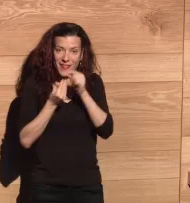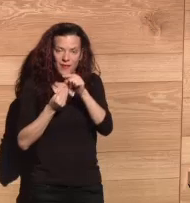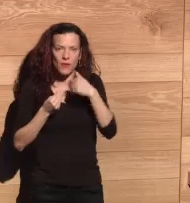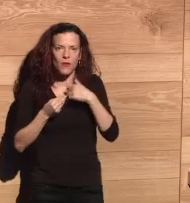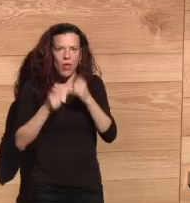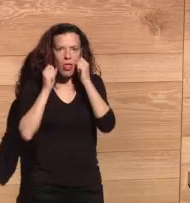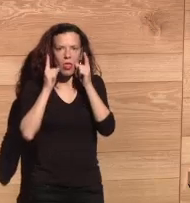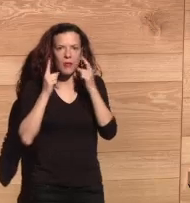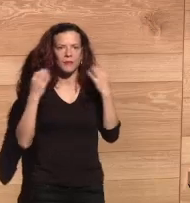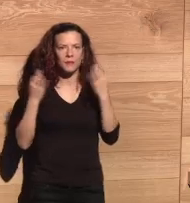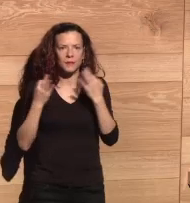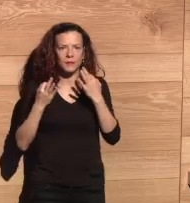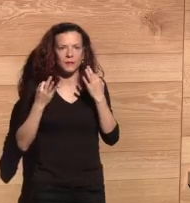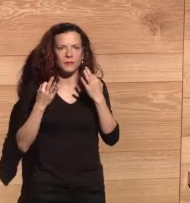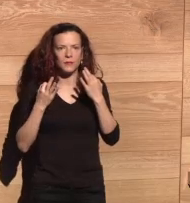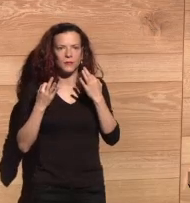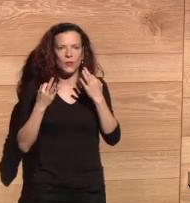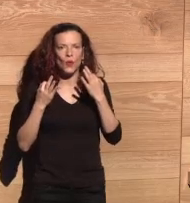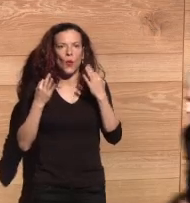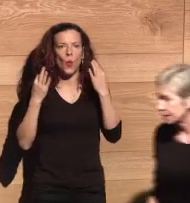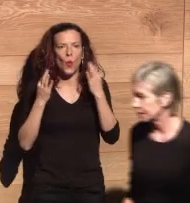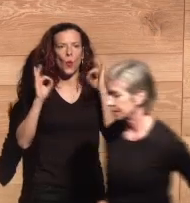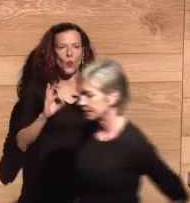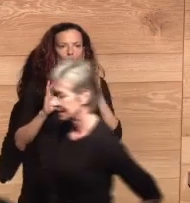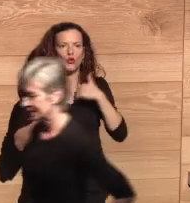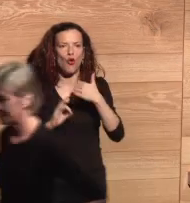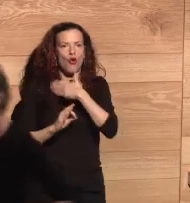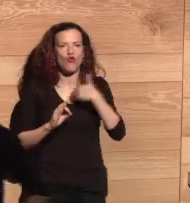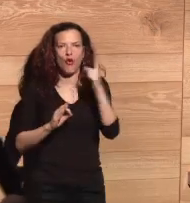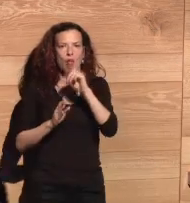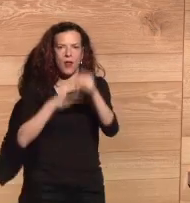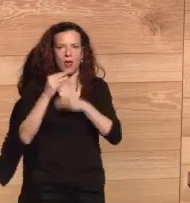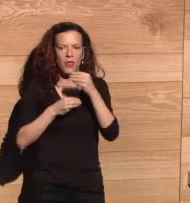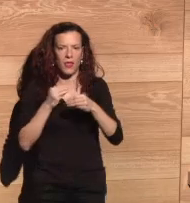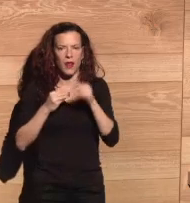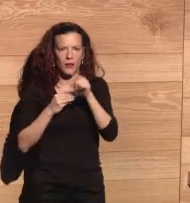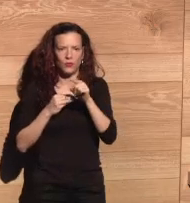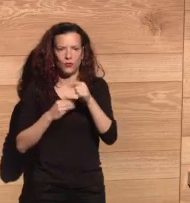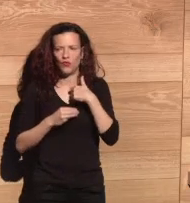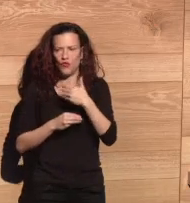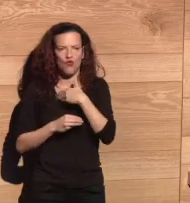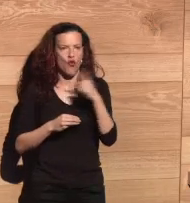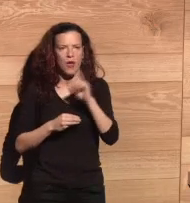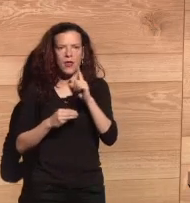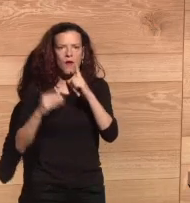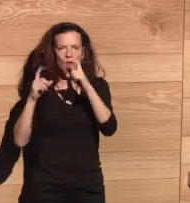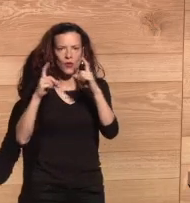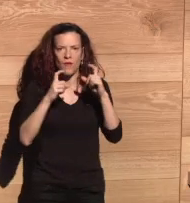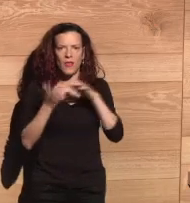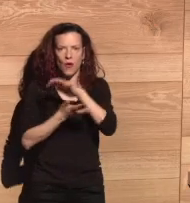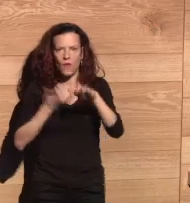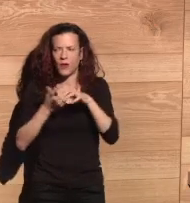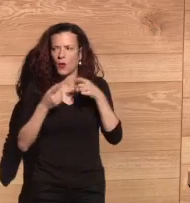di cuenta de que era justo lo que yo no quería hacer. No quería hacer fotografía de conflicto, de